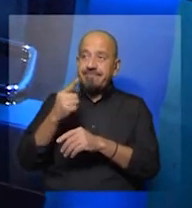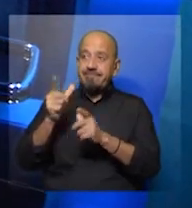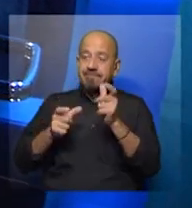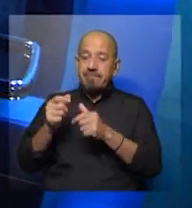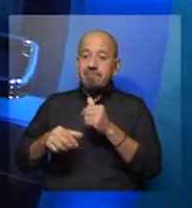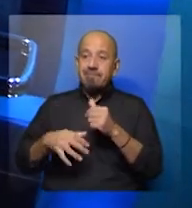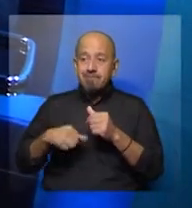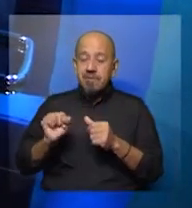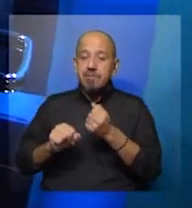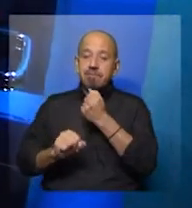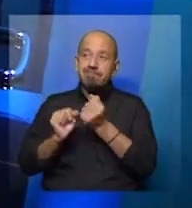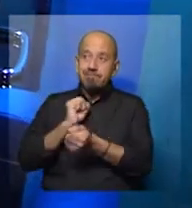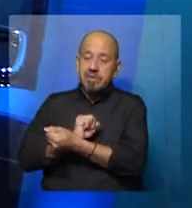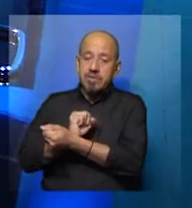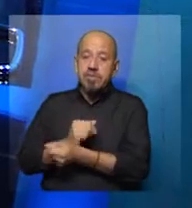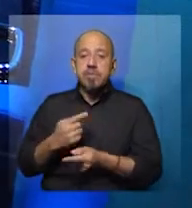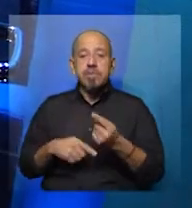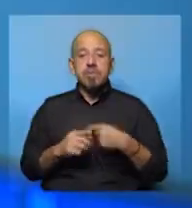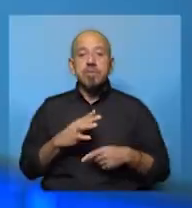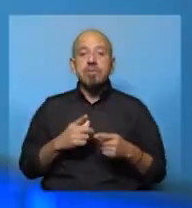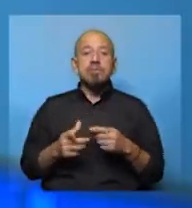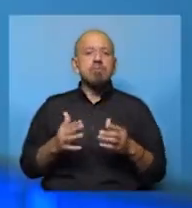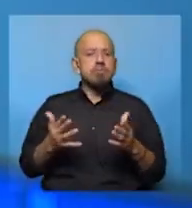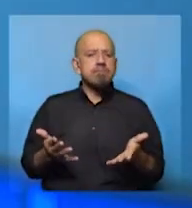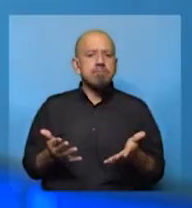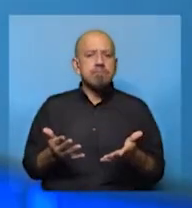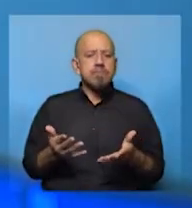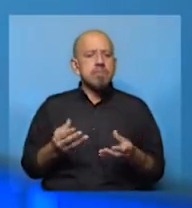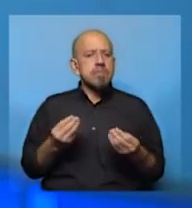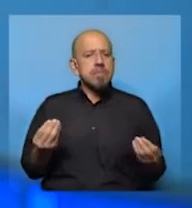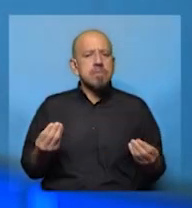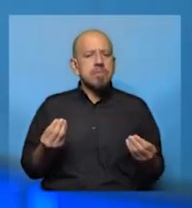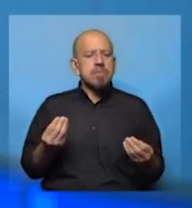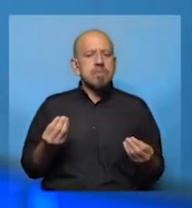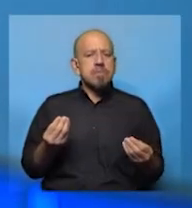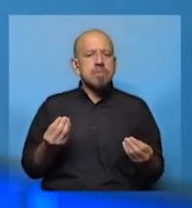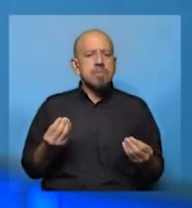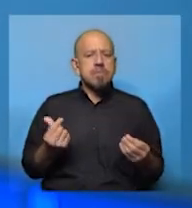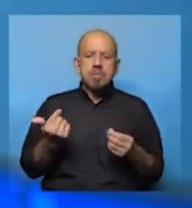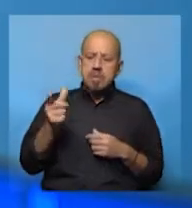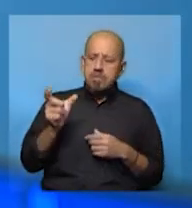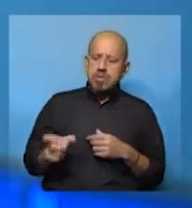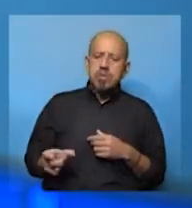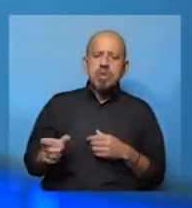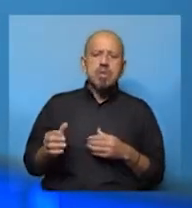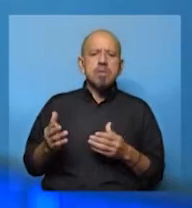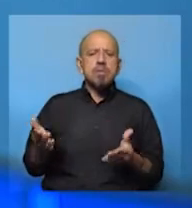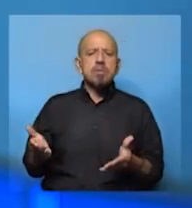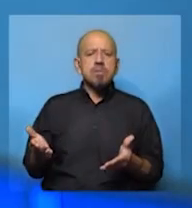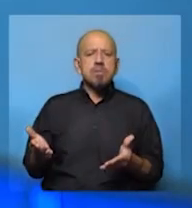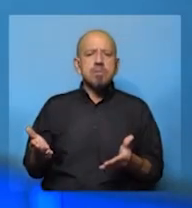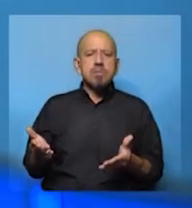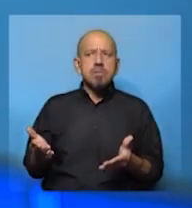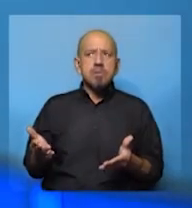en general muchas veces no es solamente con qué va a vivir la persona que que sale de de la